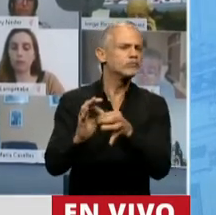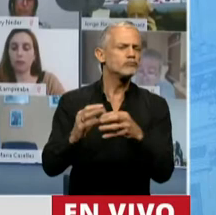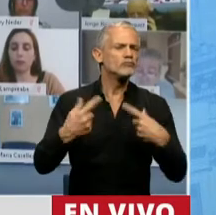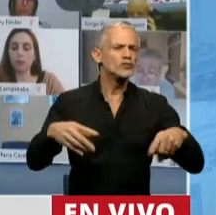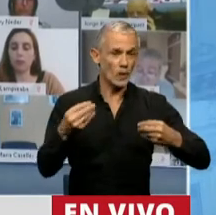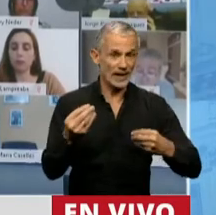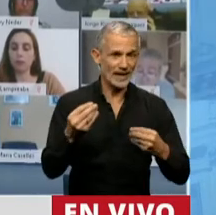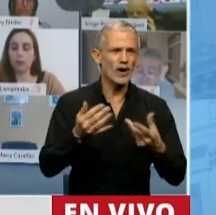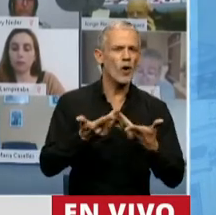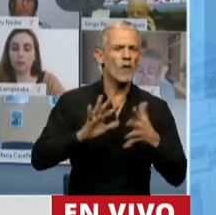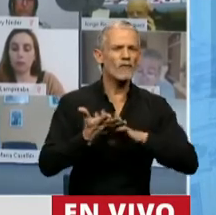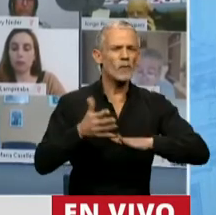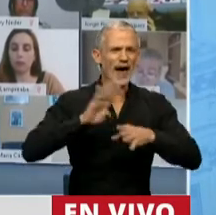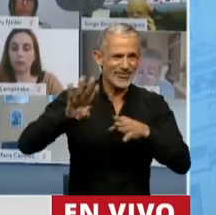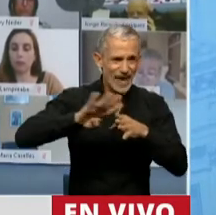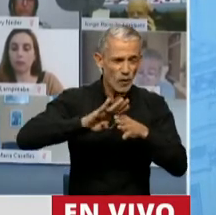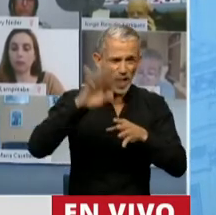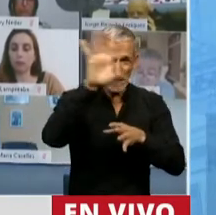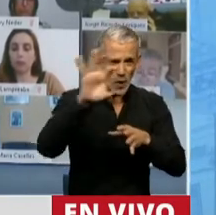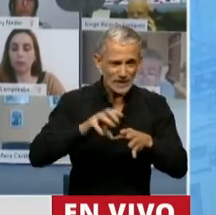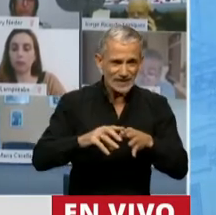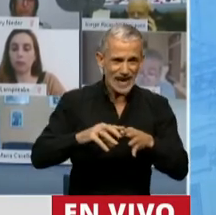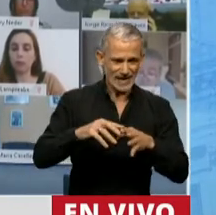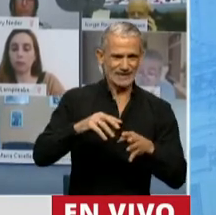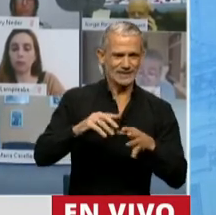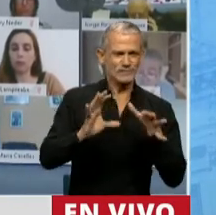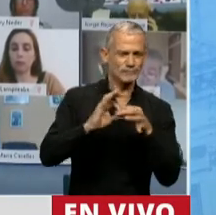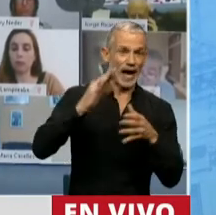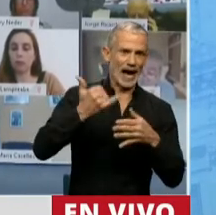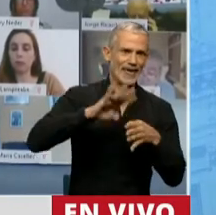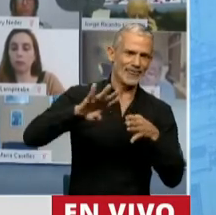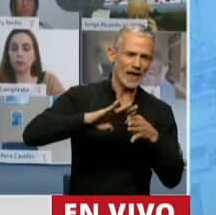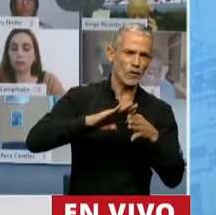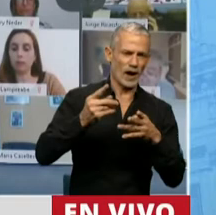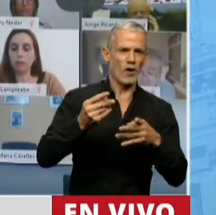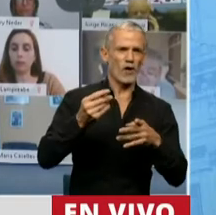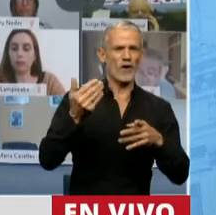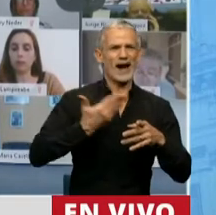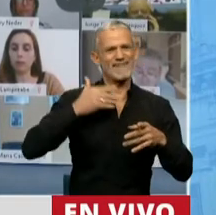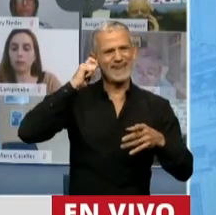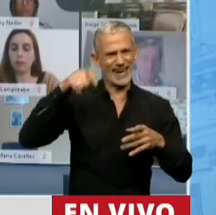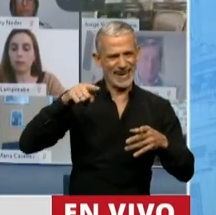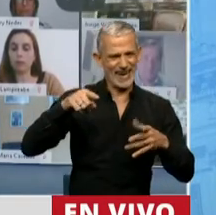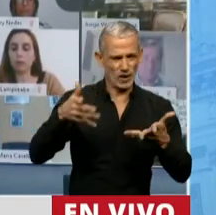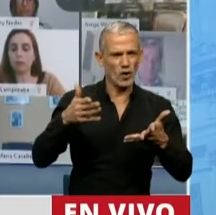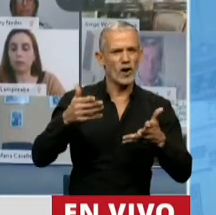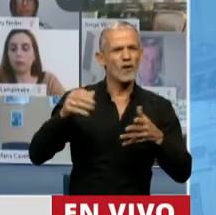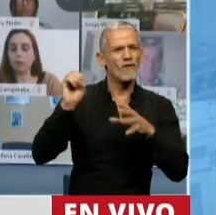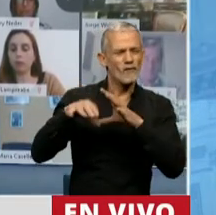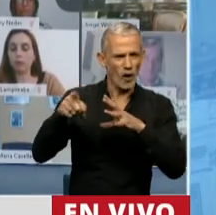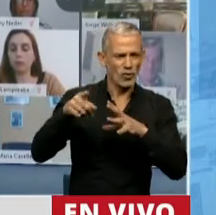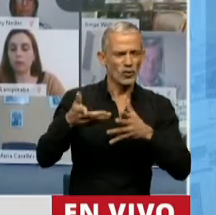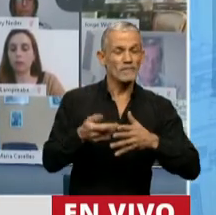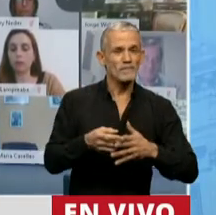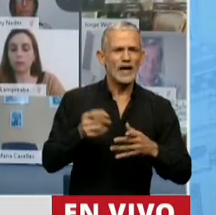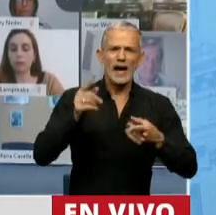con la reestructuración de las deudas que mantienen las provincias con el FGS. Tengo acá a mi vista